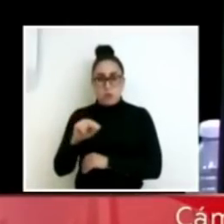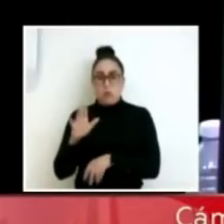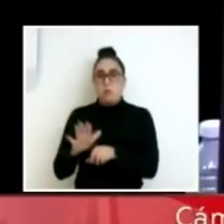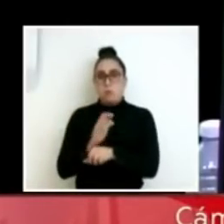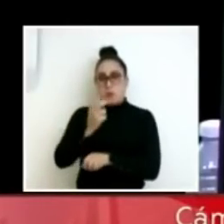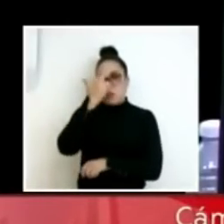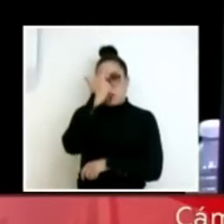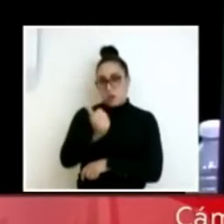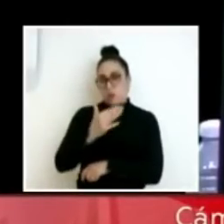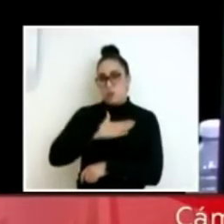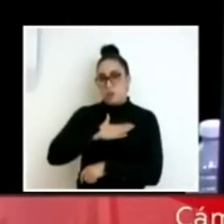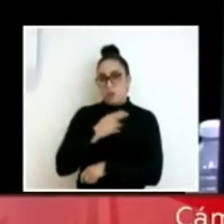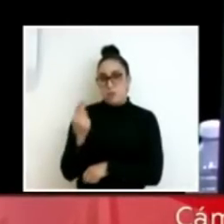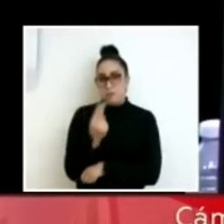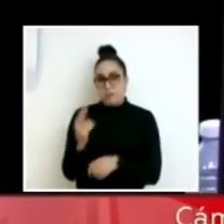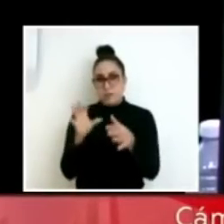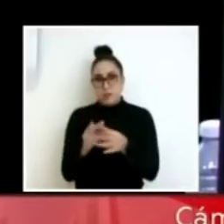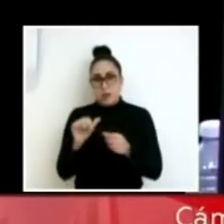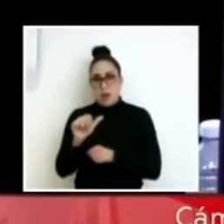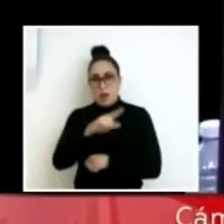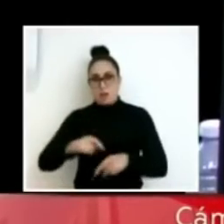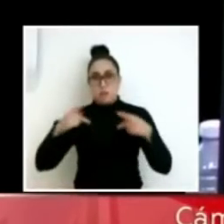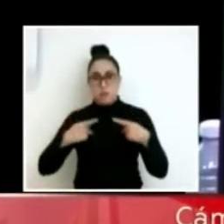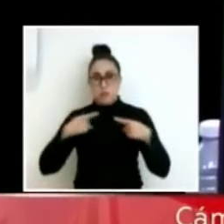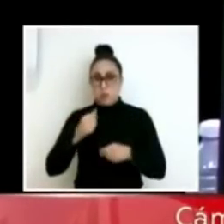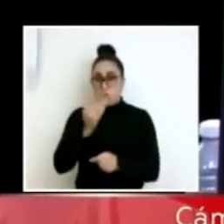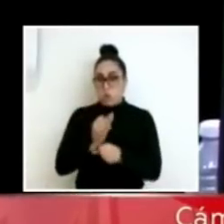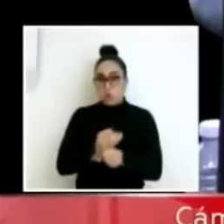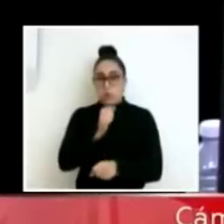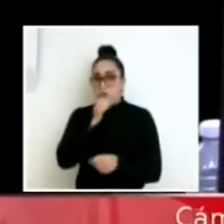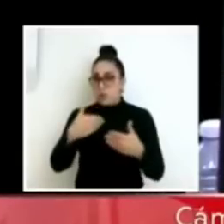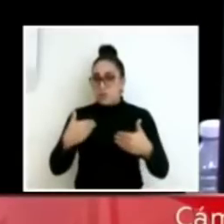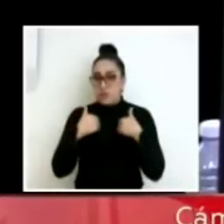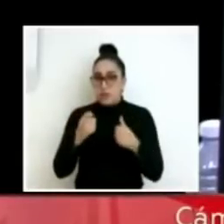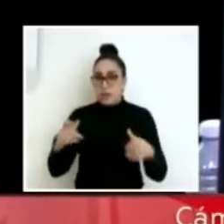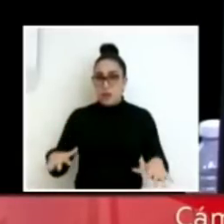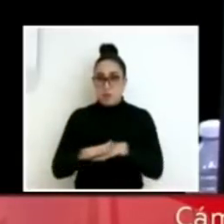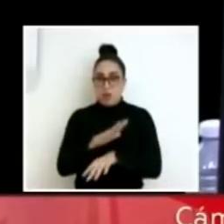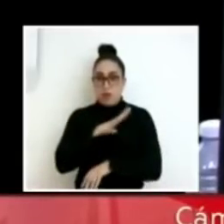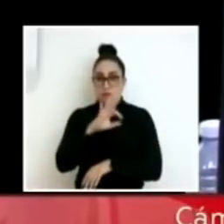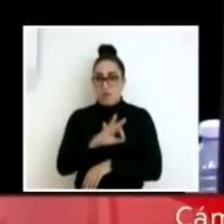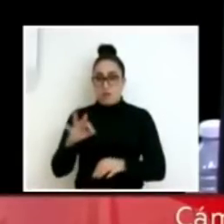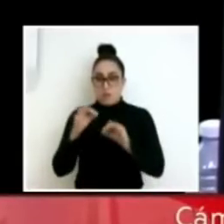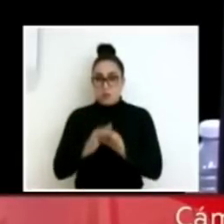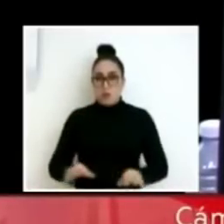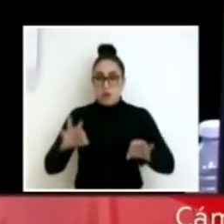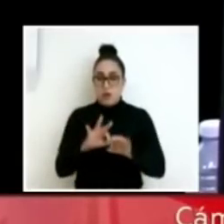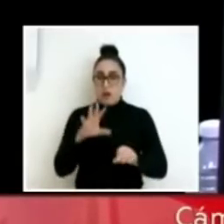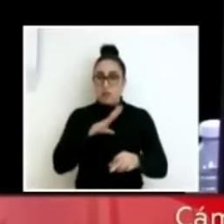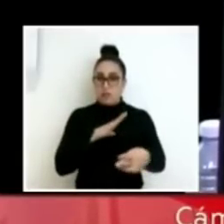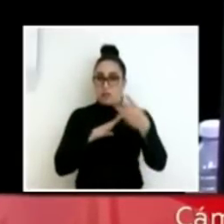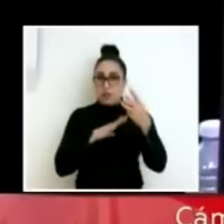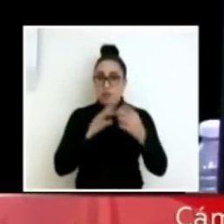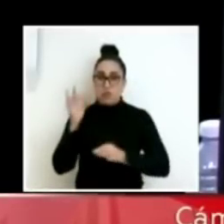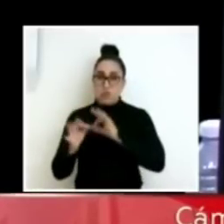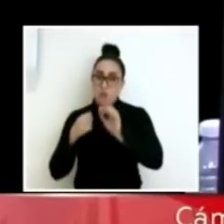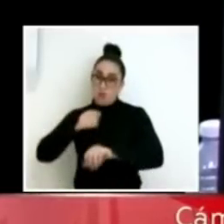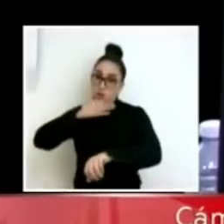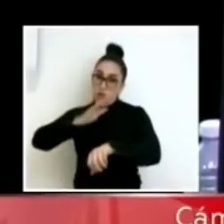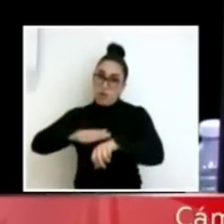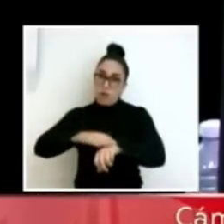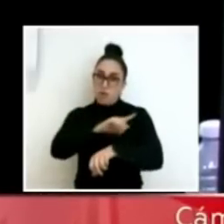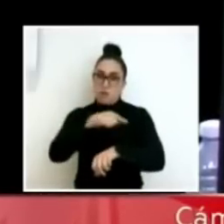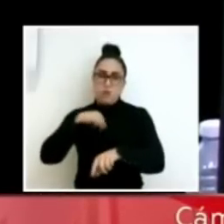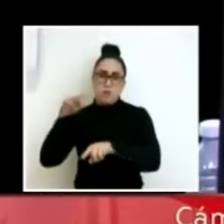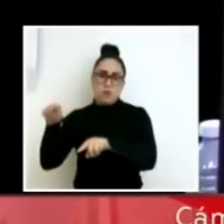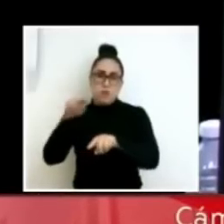decirle a quienes no han entendido el momento que estamos viviendo. 3 noticias, porque se ve que su entendimiento sigue bajo la